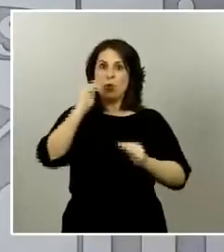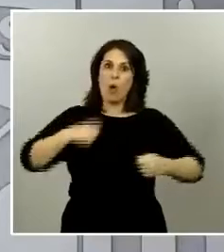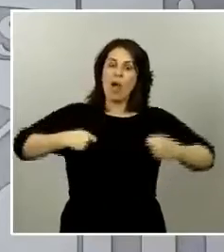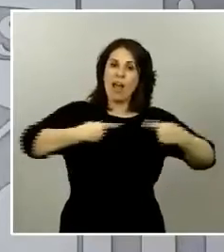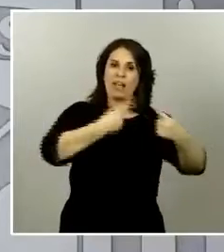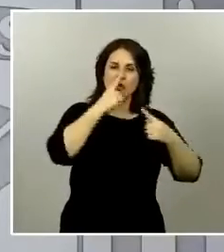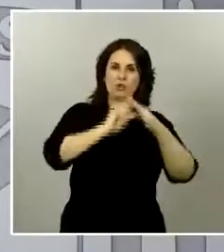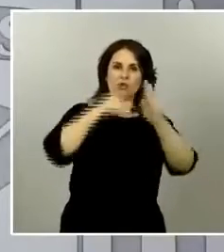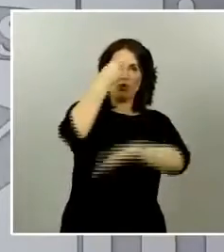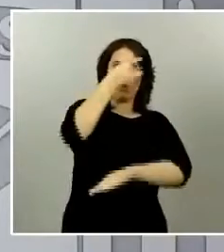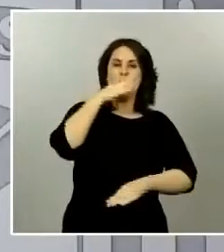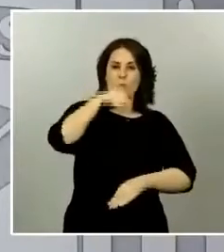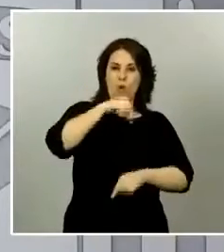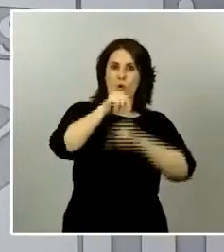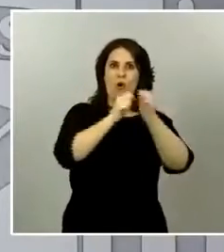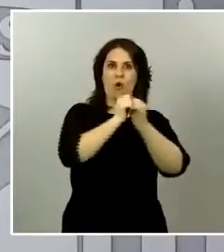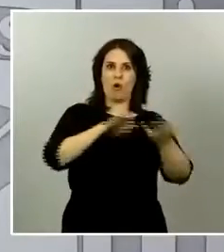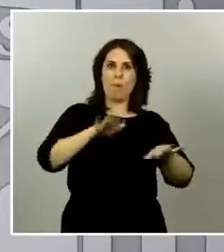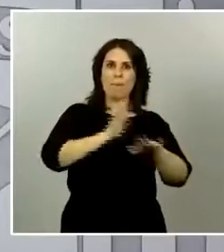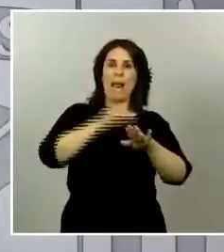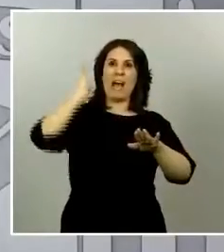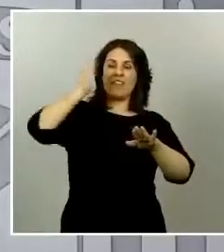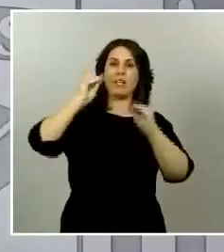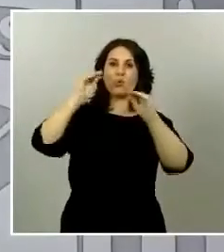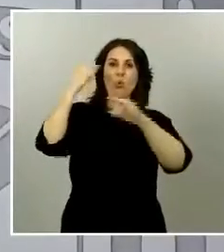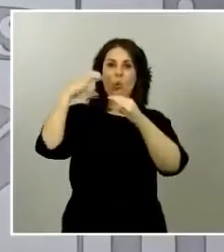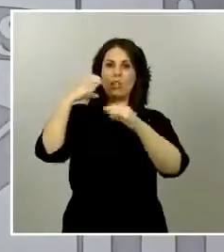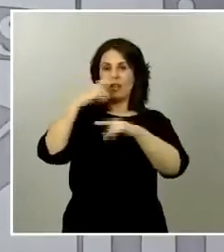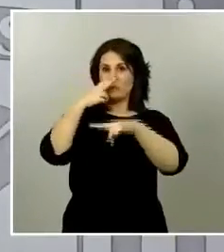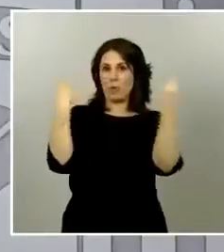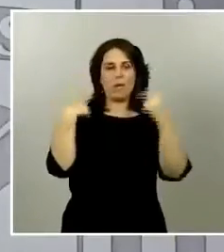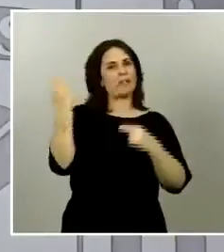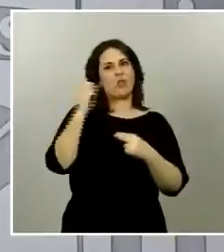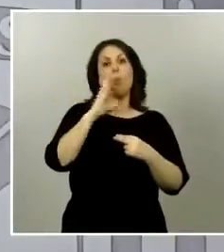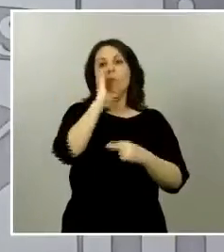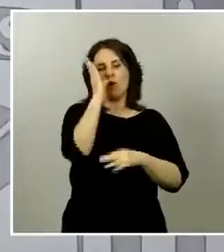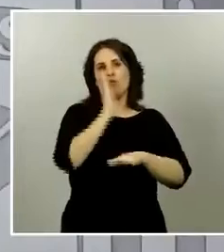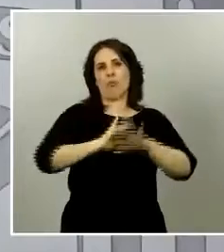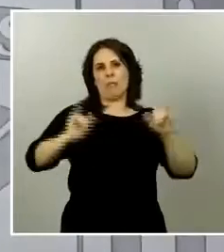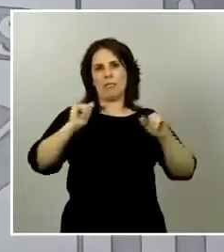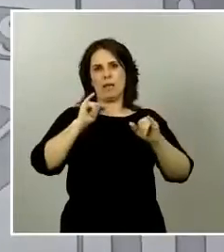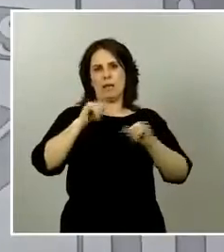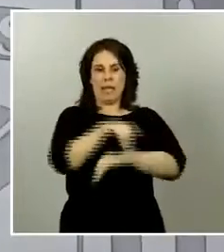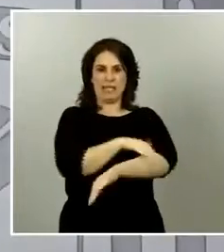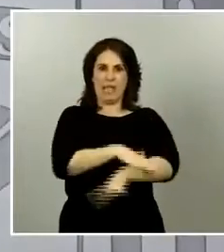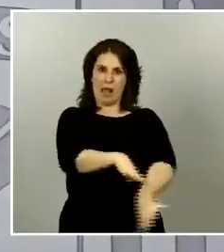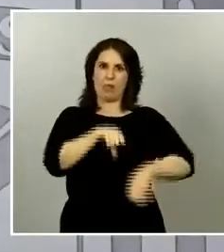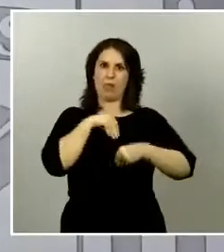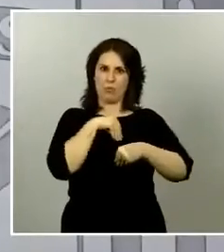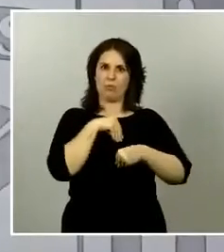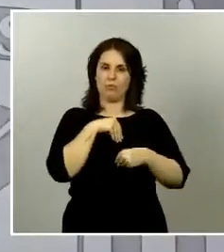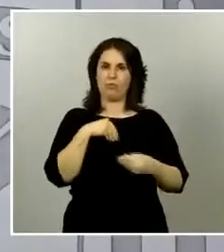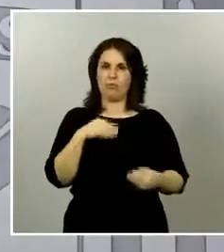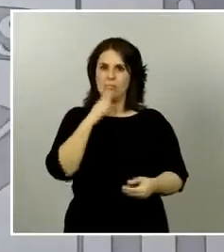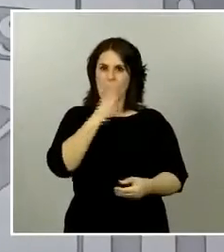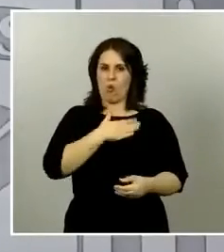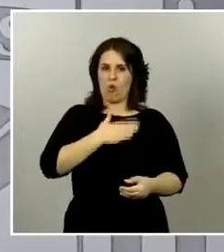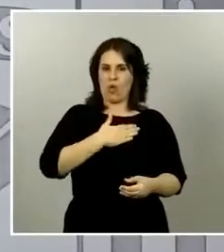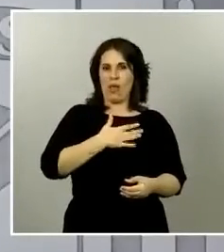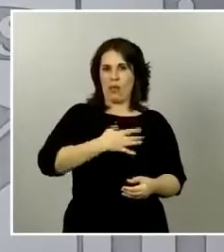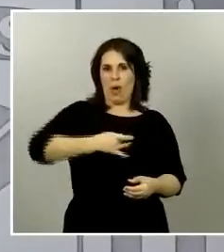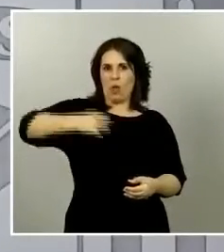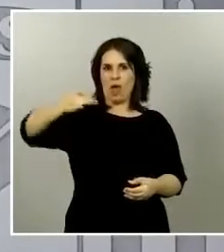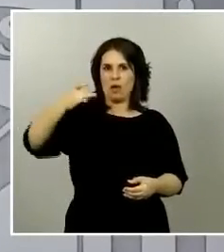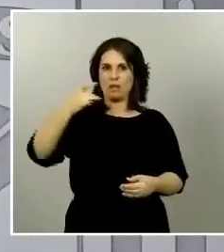mayor coste para las comunidades autónomas y que eso no se traduzca en un empeoramiento de sus cuentas públicas. Será el Estado el que lo